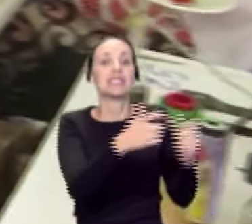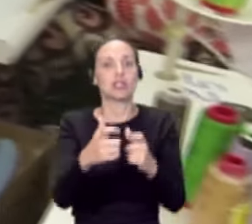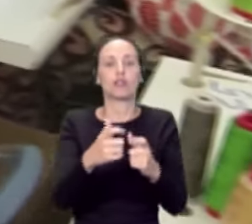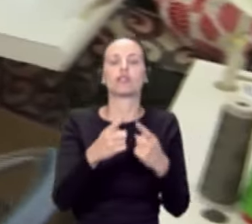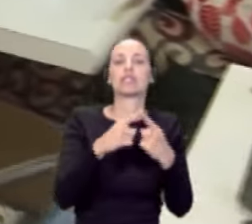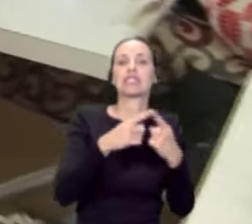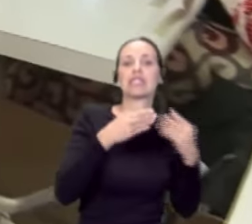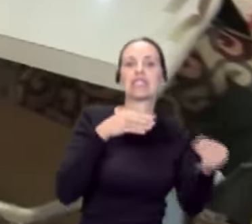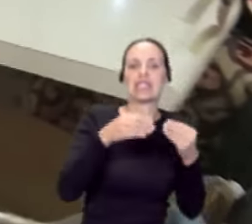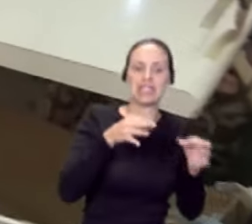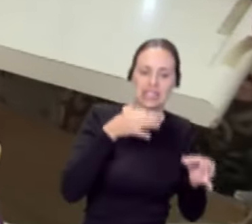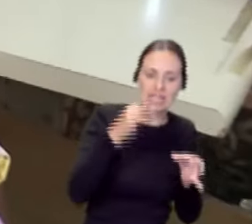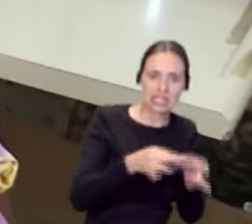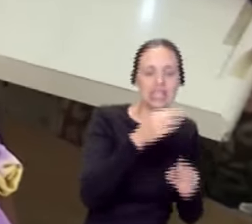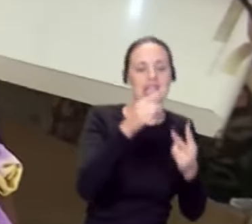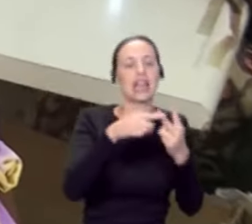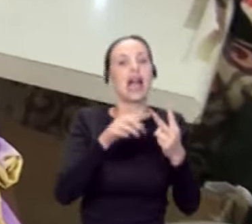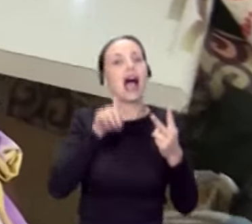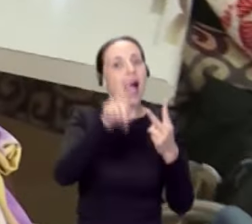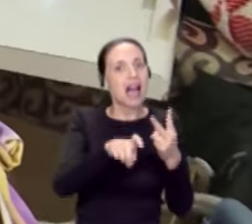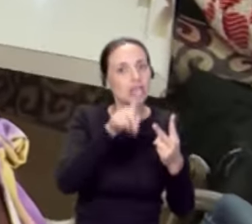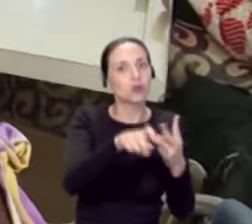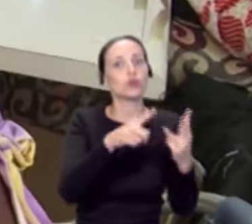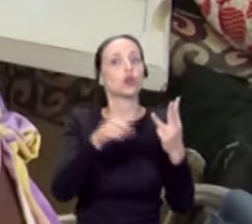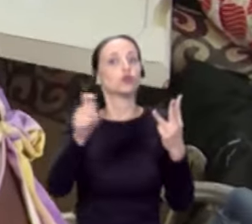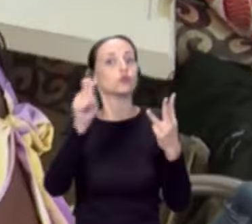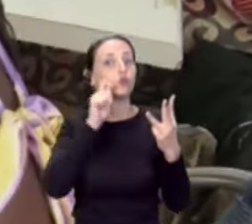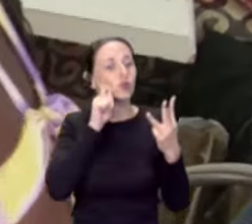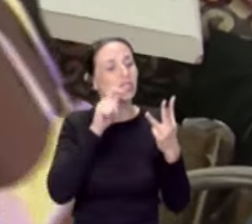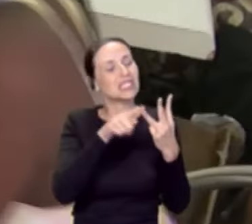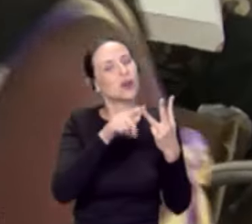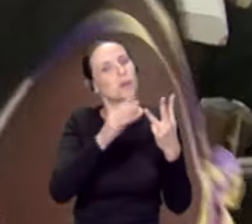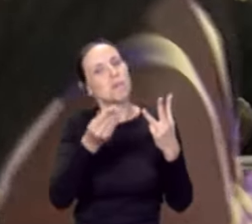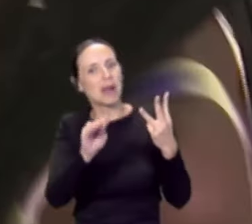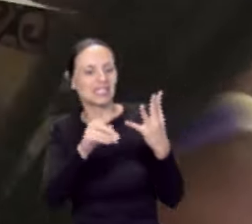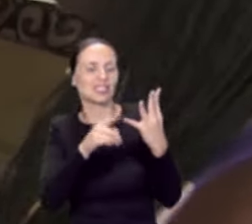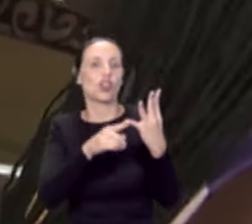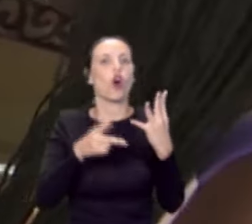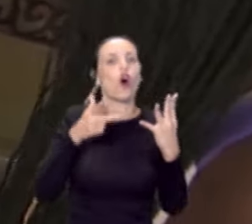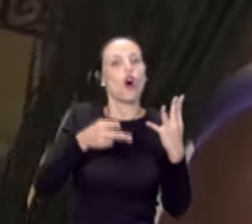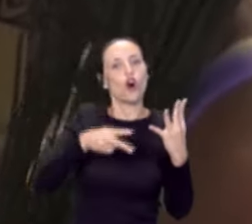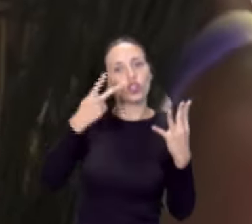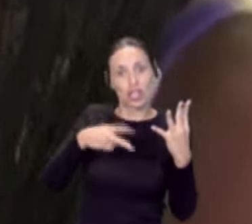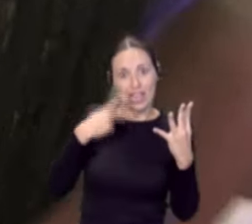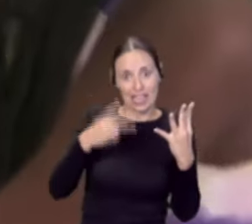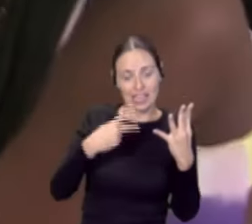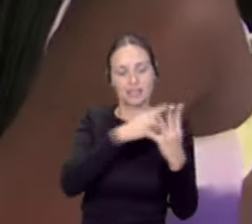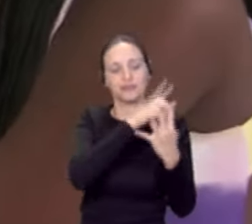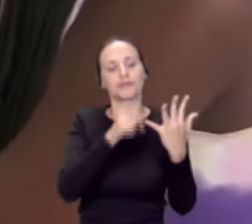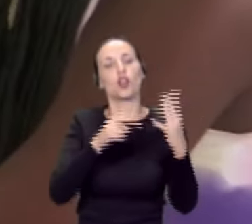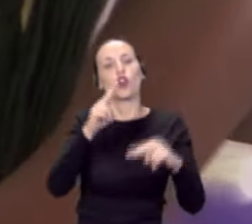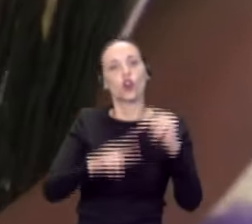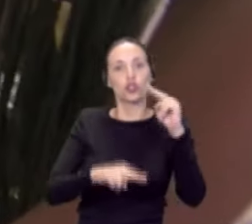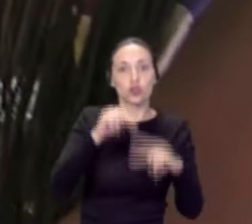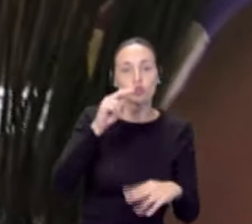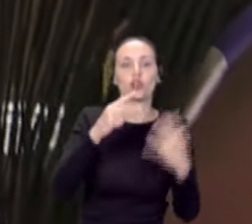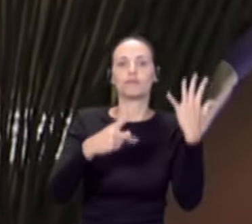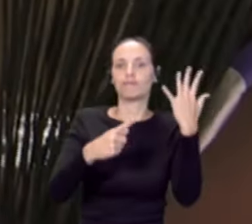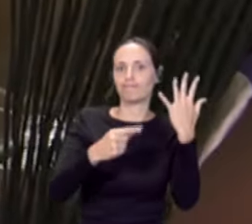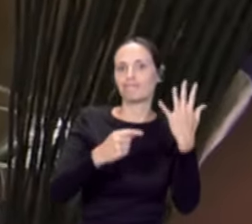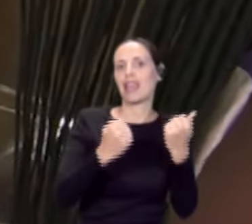también. Luego el sector turístico se va a expandir un poco al sector de hostelería y luego vamos a incluir también construcción y energías renovables.